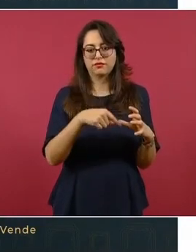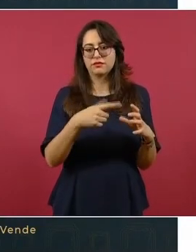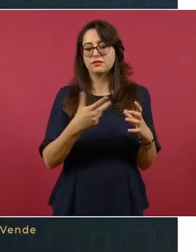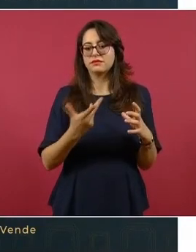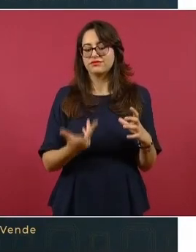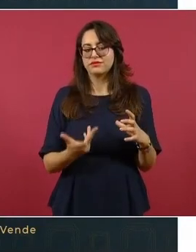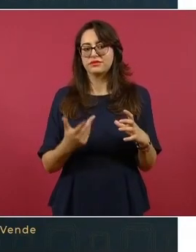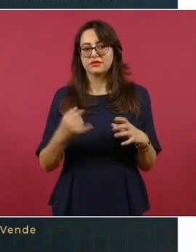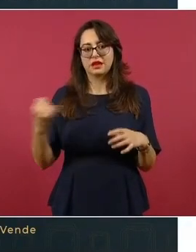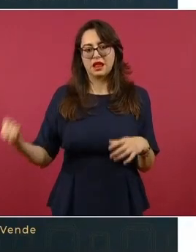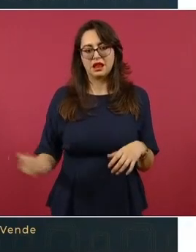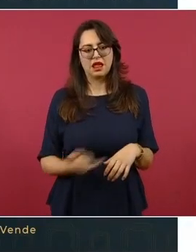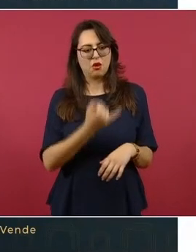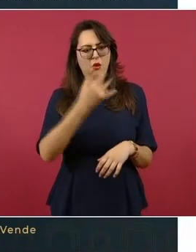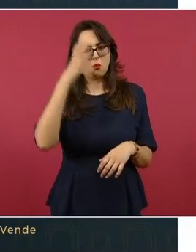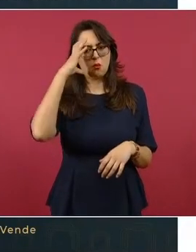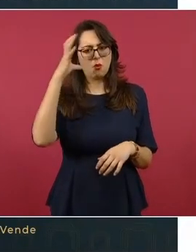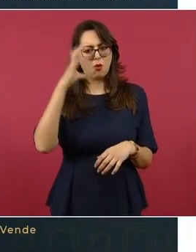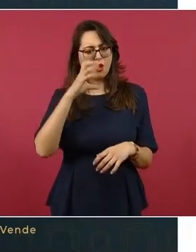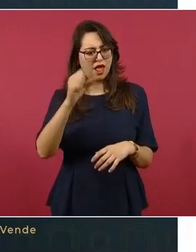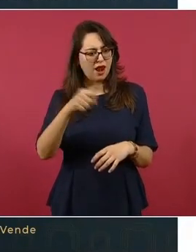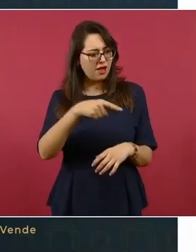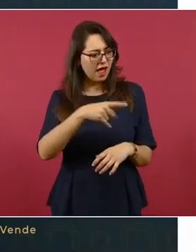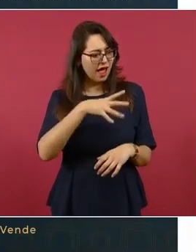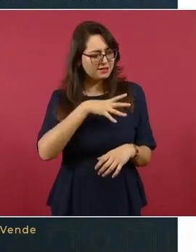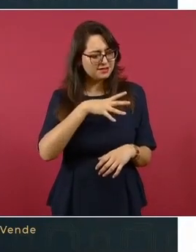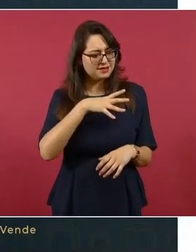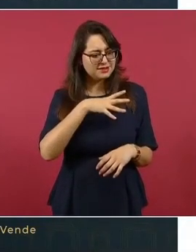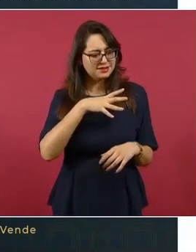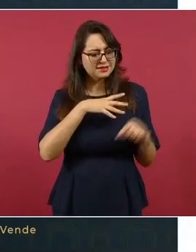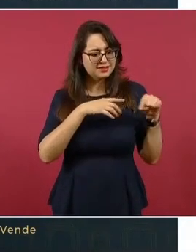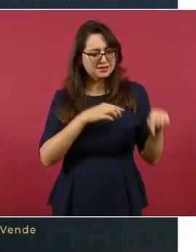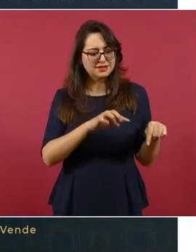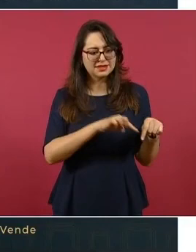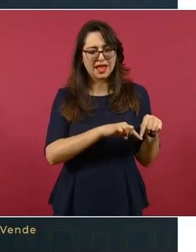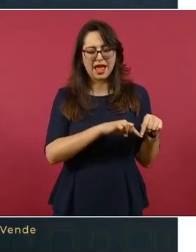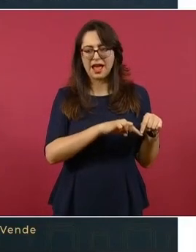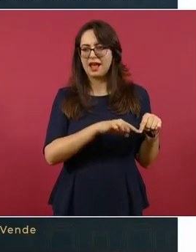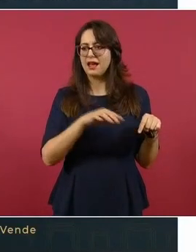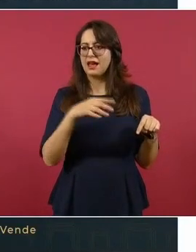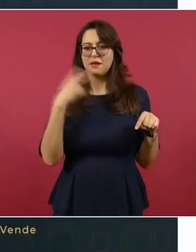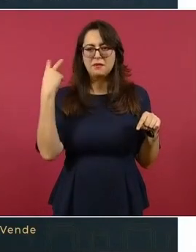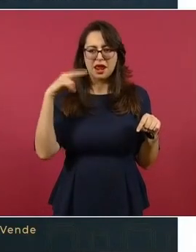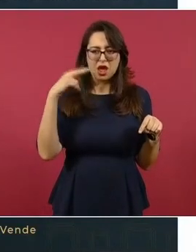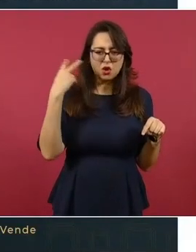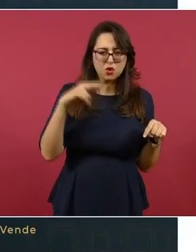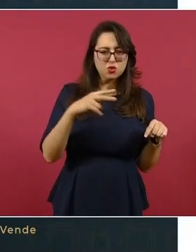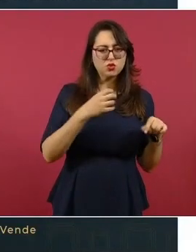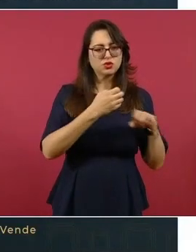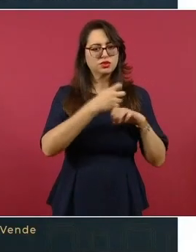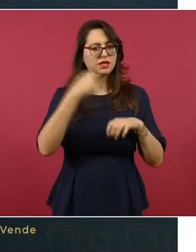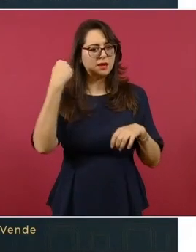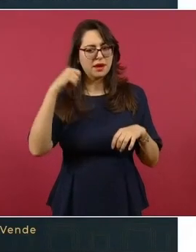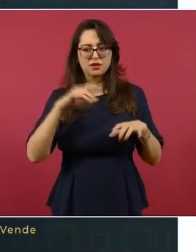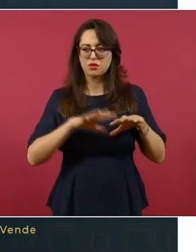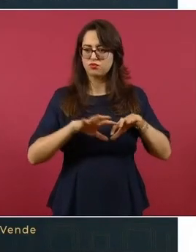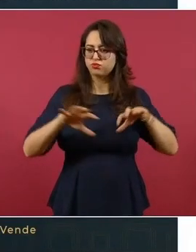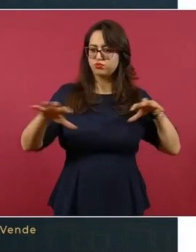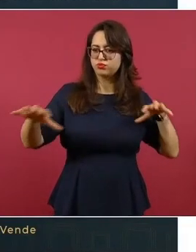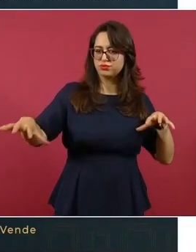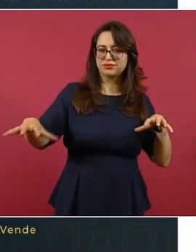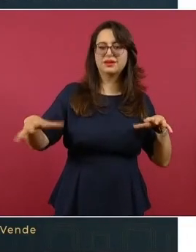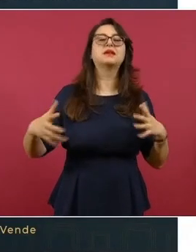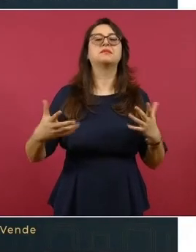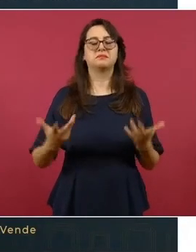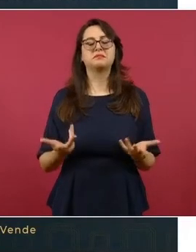central de la cultura olmeca, que es la zona del sur de Veracruz y el estado de Tabasco. Se